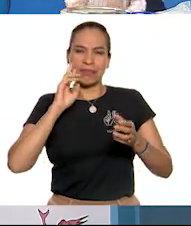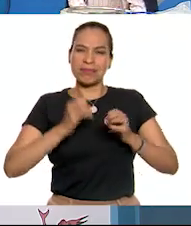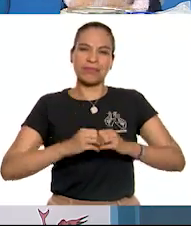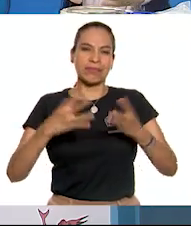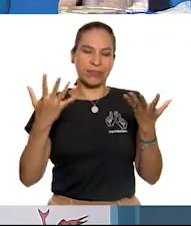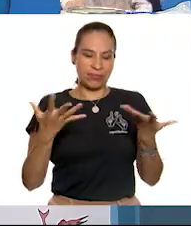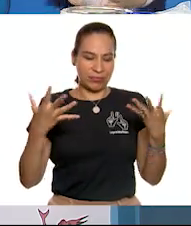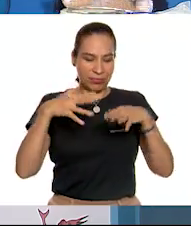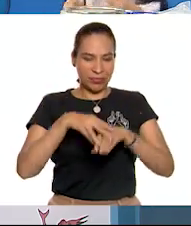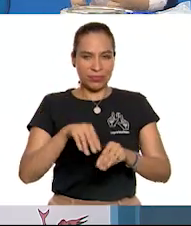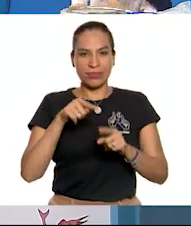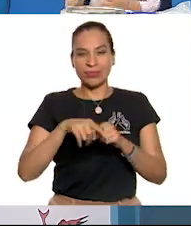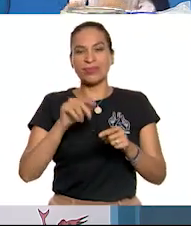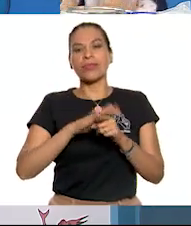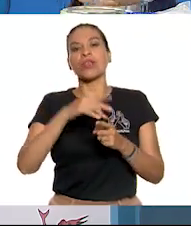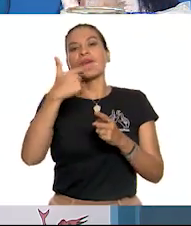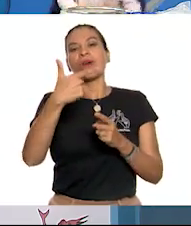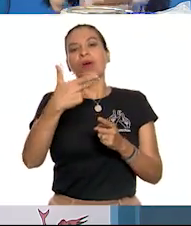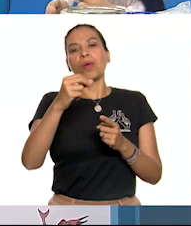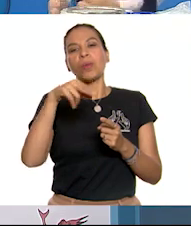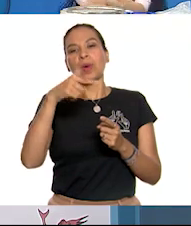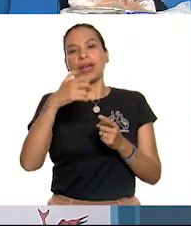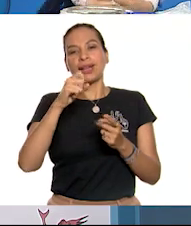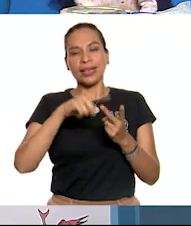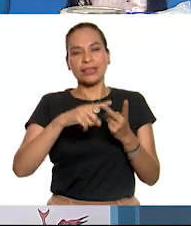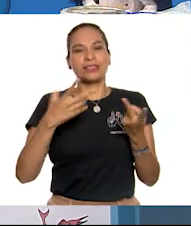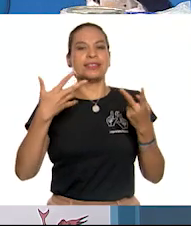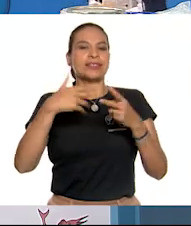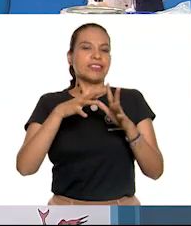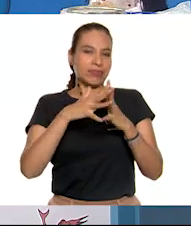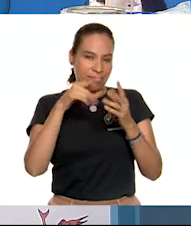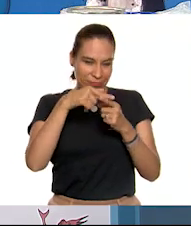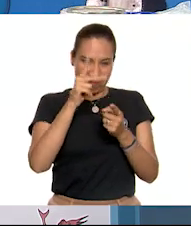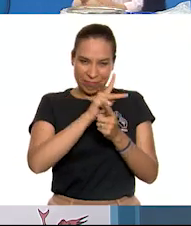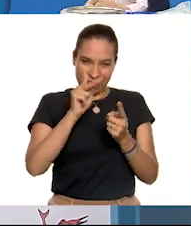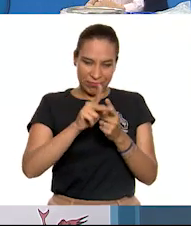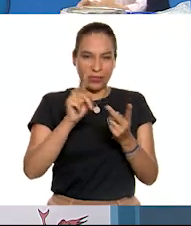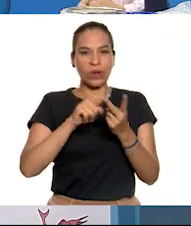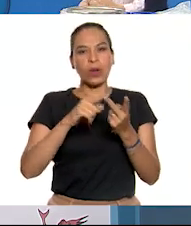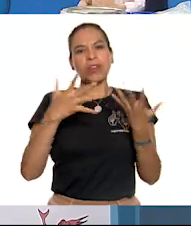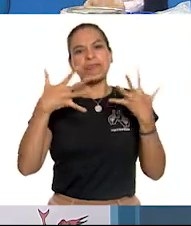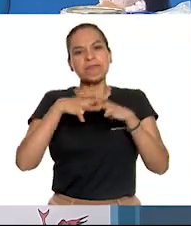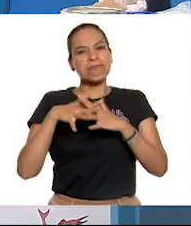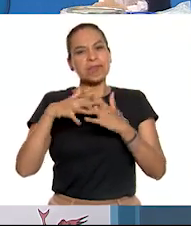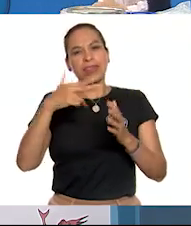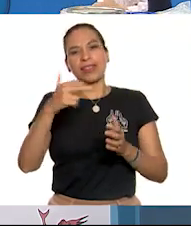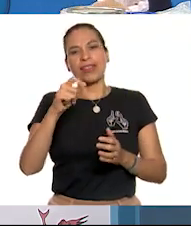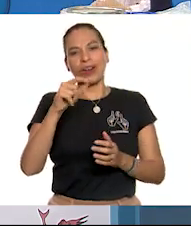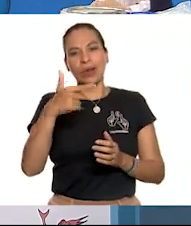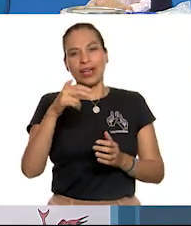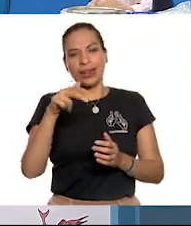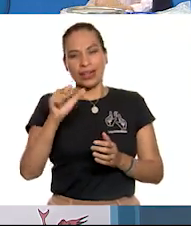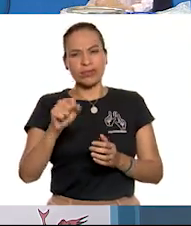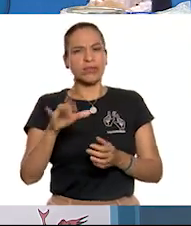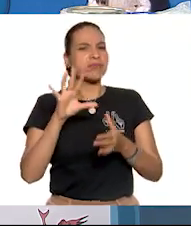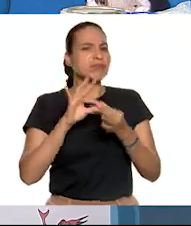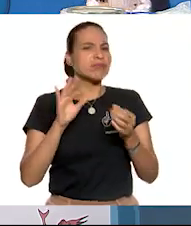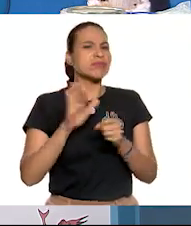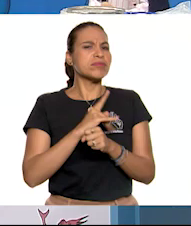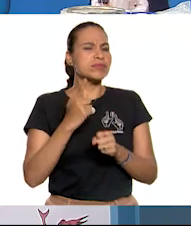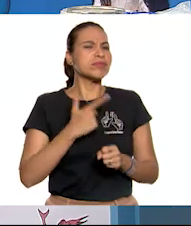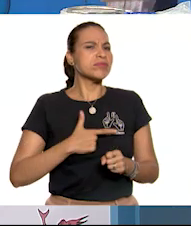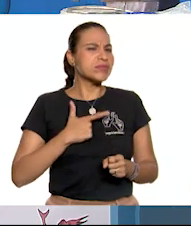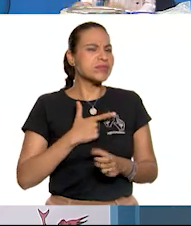claro de mezclas homogéneas y heterogéneas. Así es, Ale. Pero a ver, explícanos, ¿por qué? ¿Por